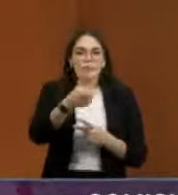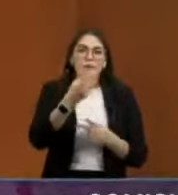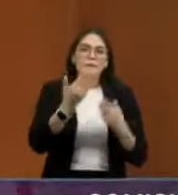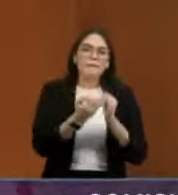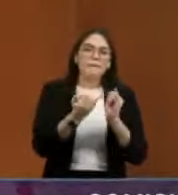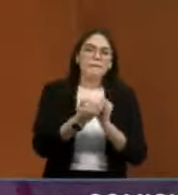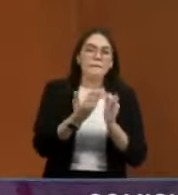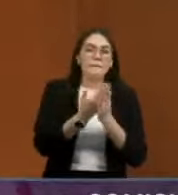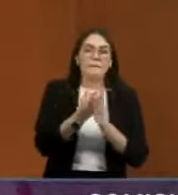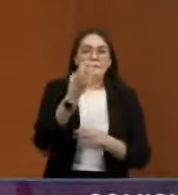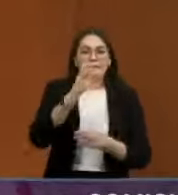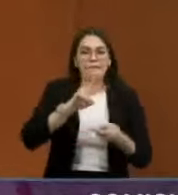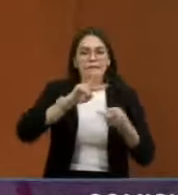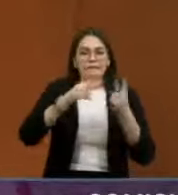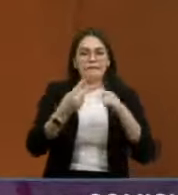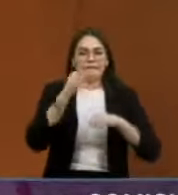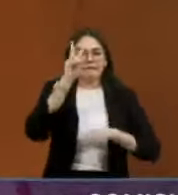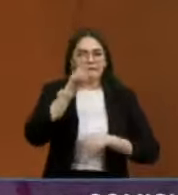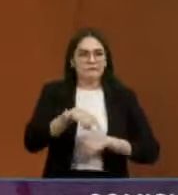Es cínico